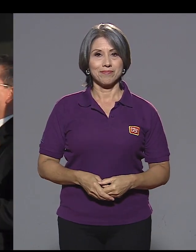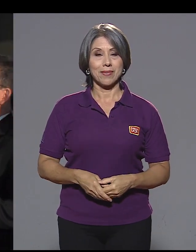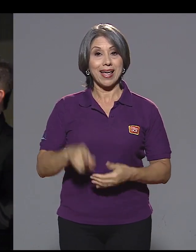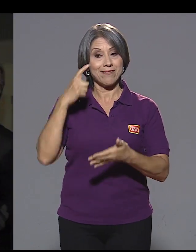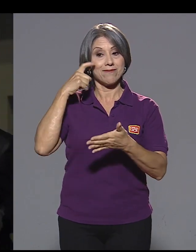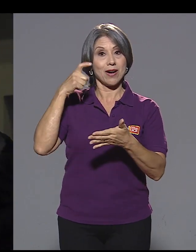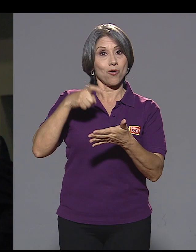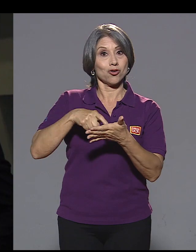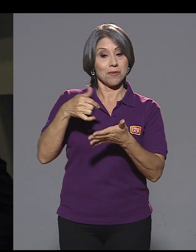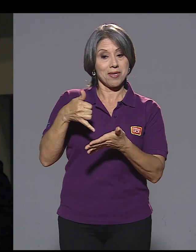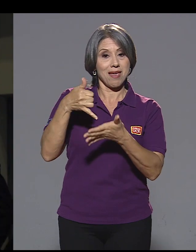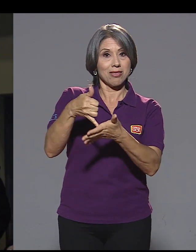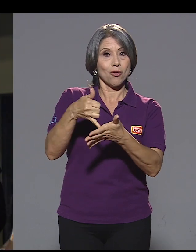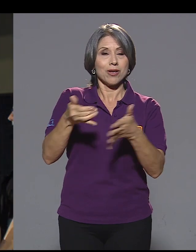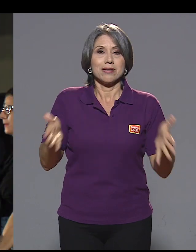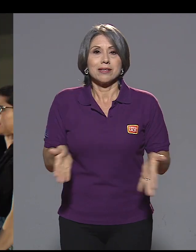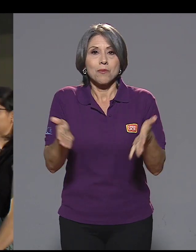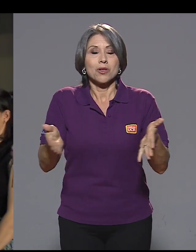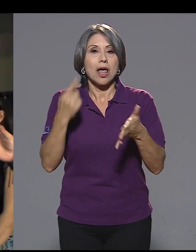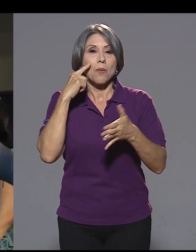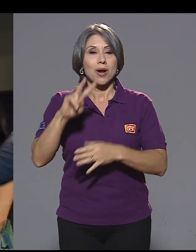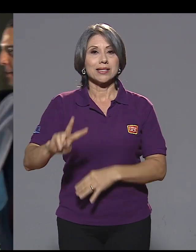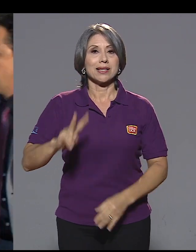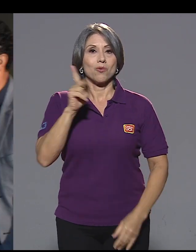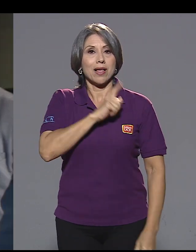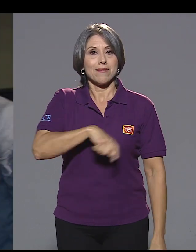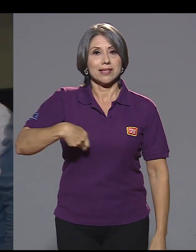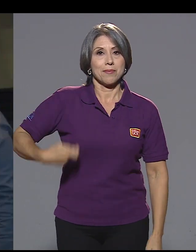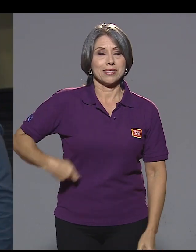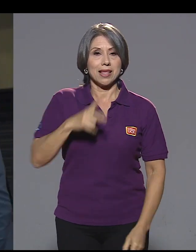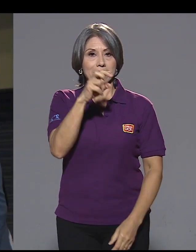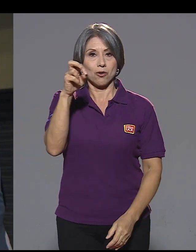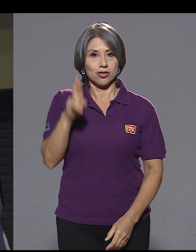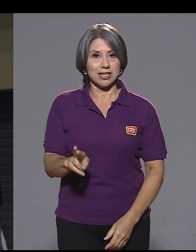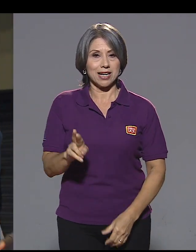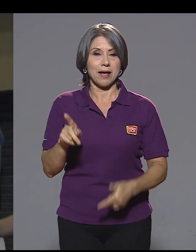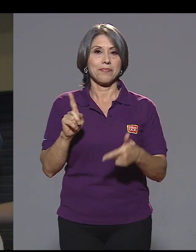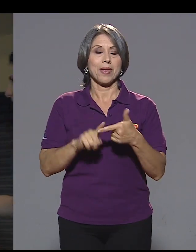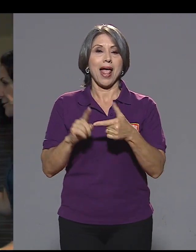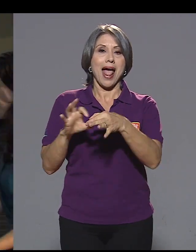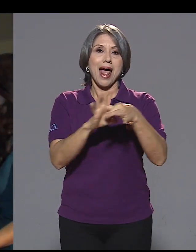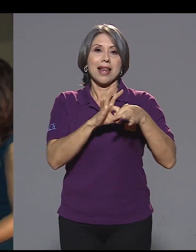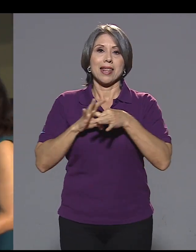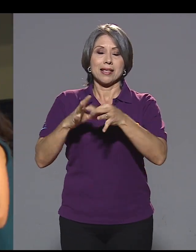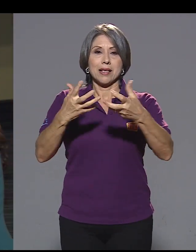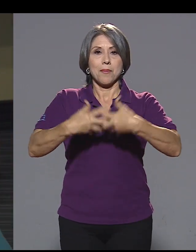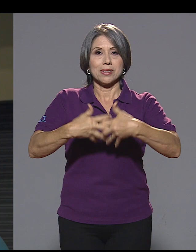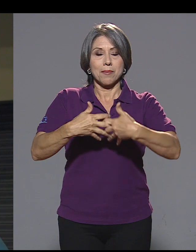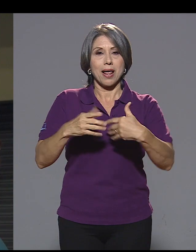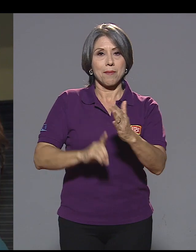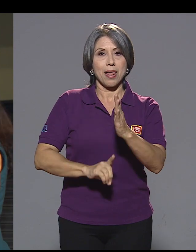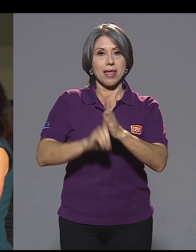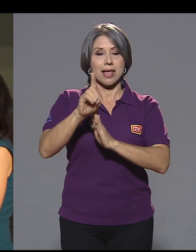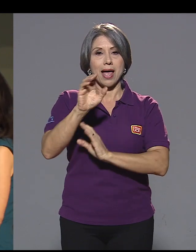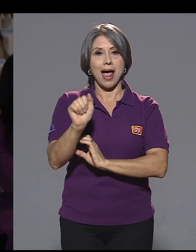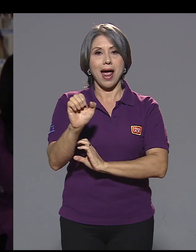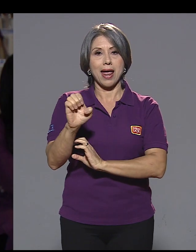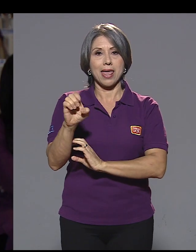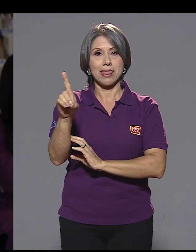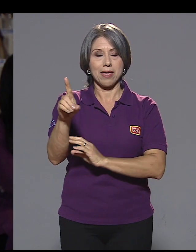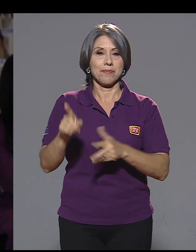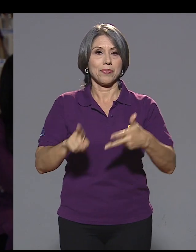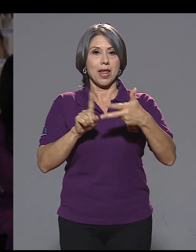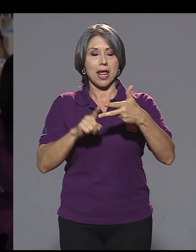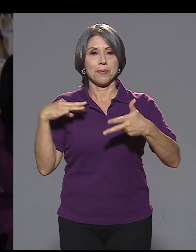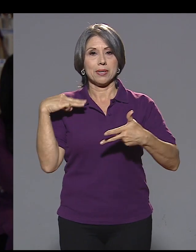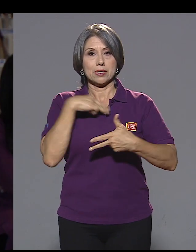El reconocimiento es impulsado por la Segunda Vicepresidencia de la República, la Alianza Empresarial para el Desarrollo, AED,